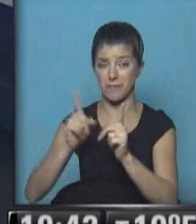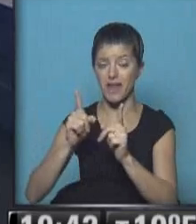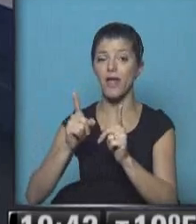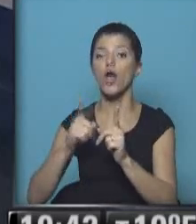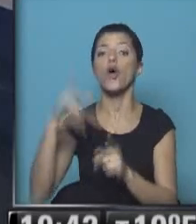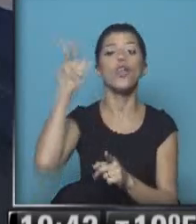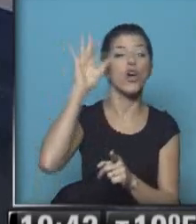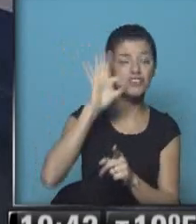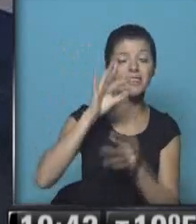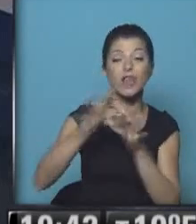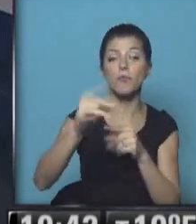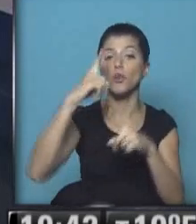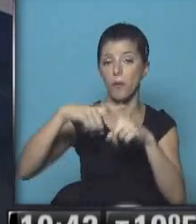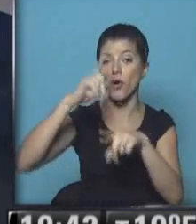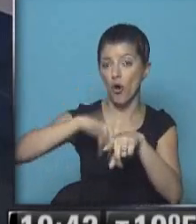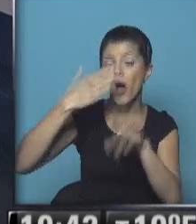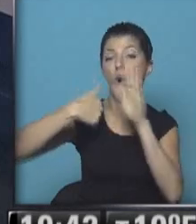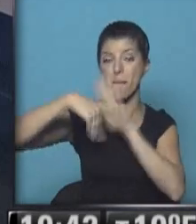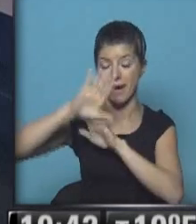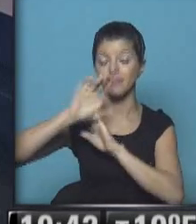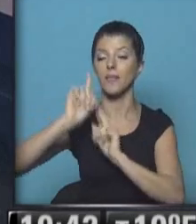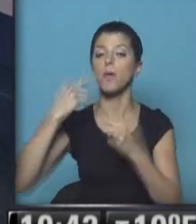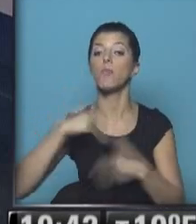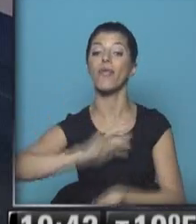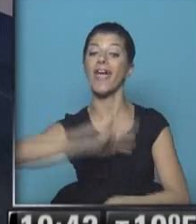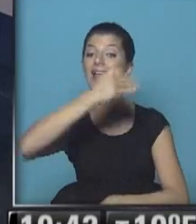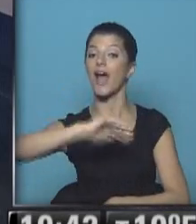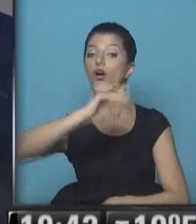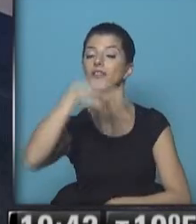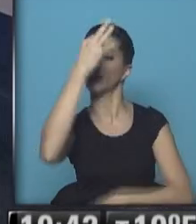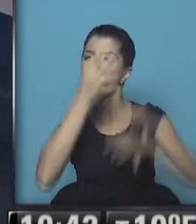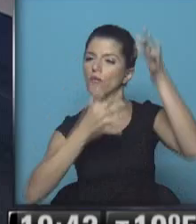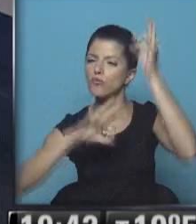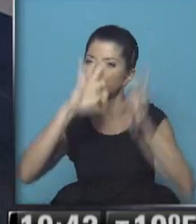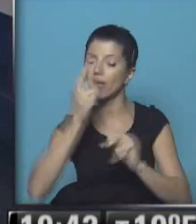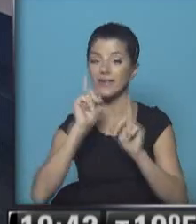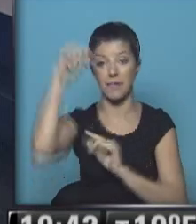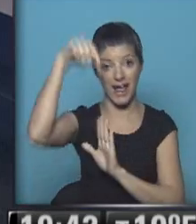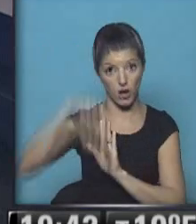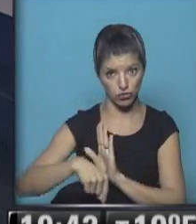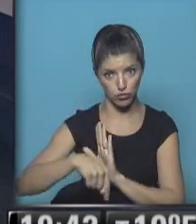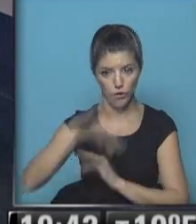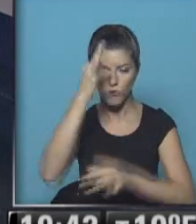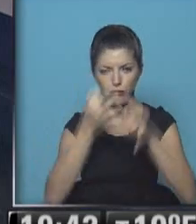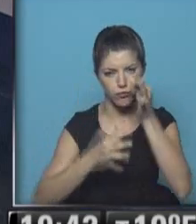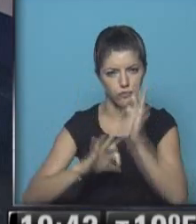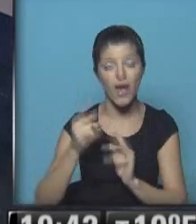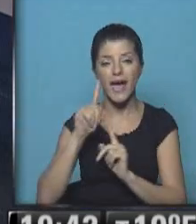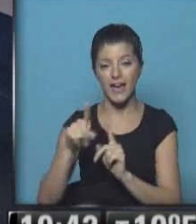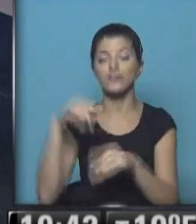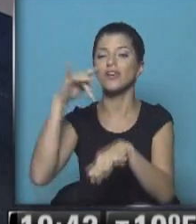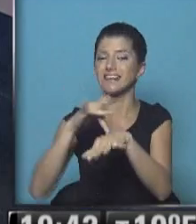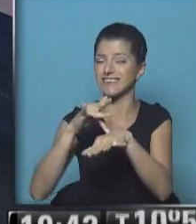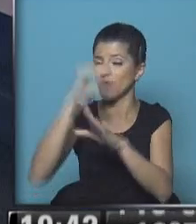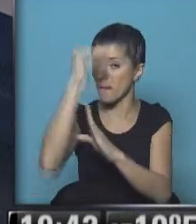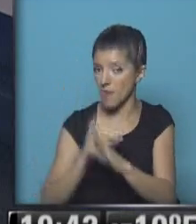80 kilómetros por hora. Además, la posibilidad de nevadas a lo largo de la región cordillerana y también en el extremo sur, lo que dejará además muy baja sensación